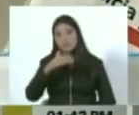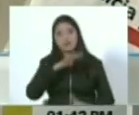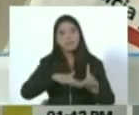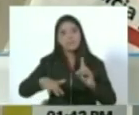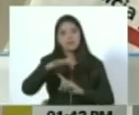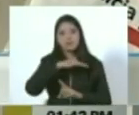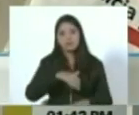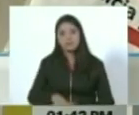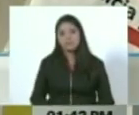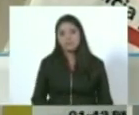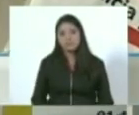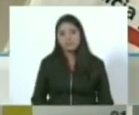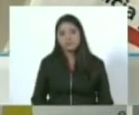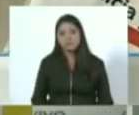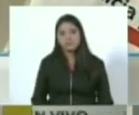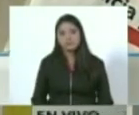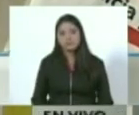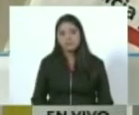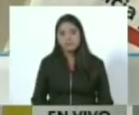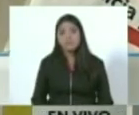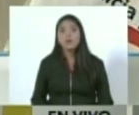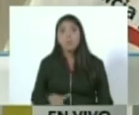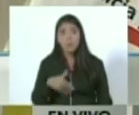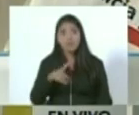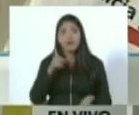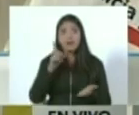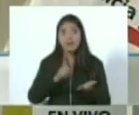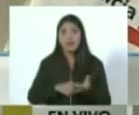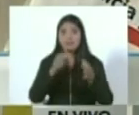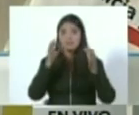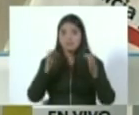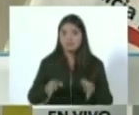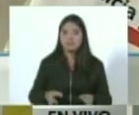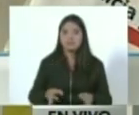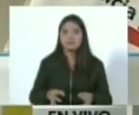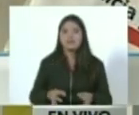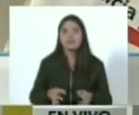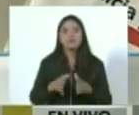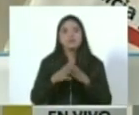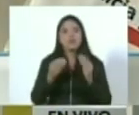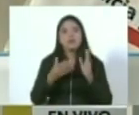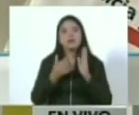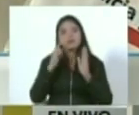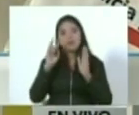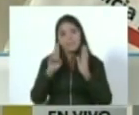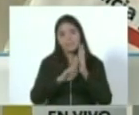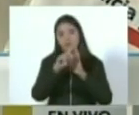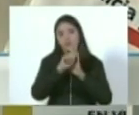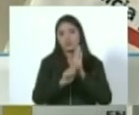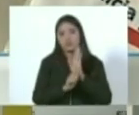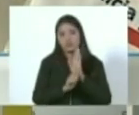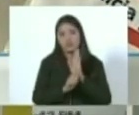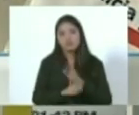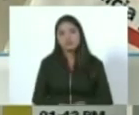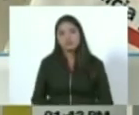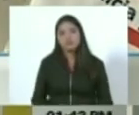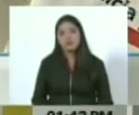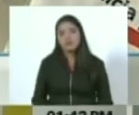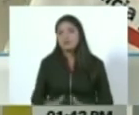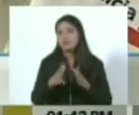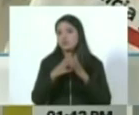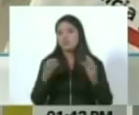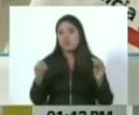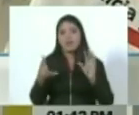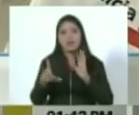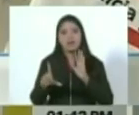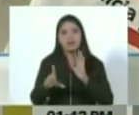ambiental, para garantizar el cumplimiento de esta Constitución y de todas las leyes